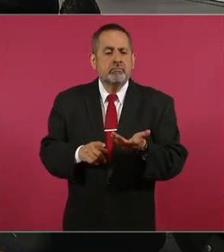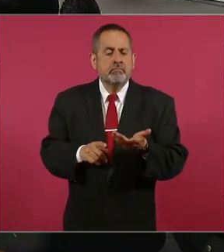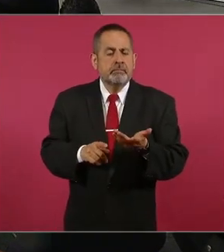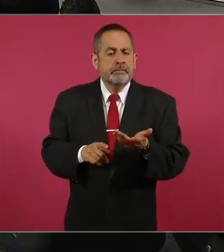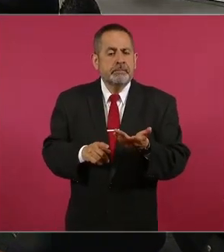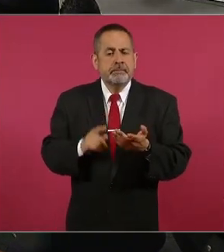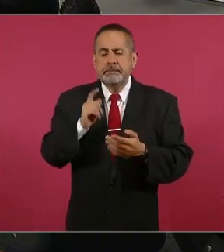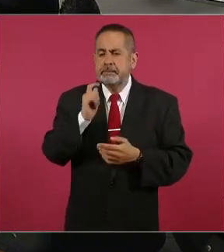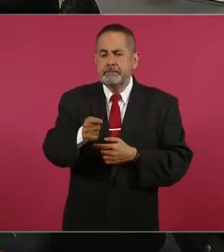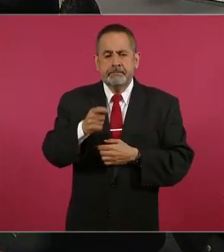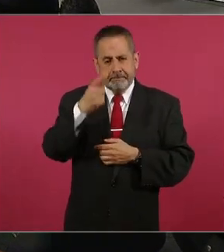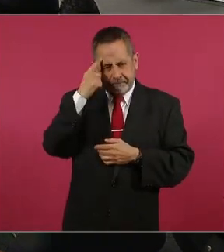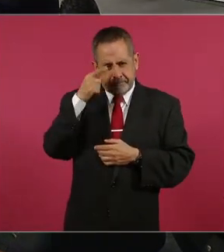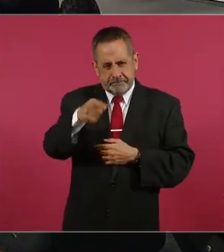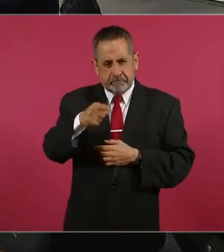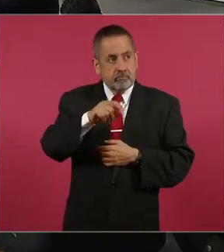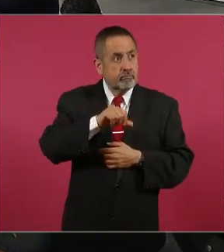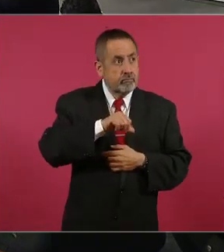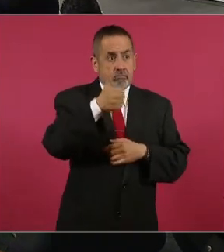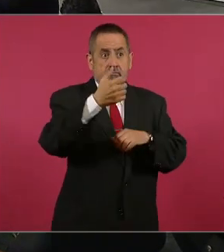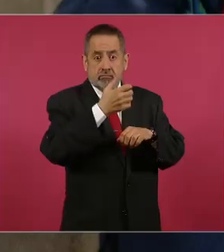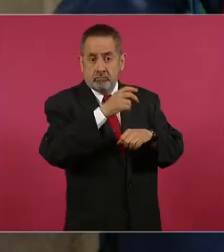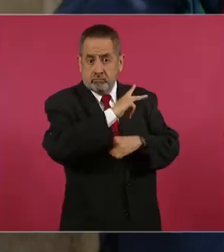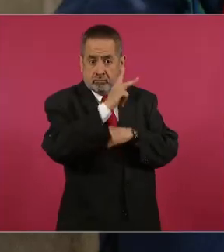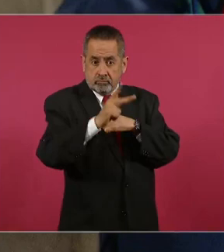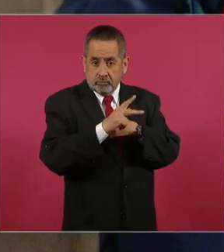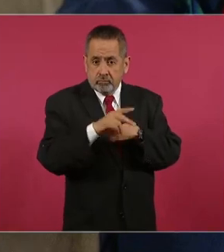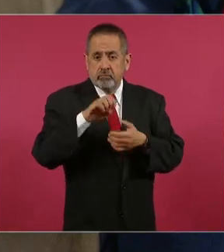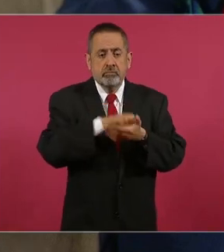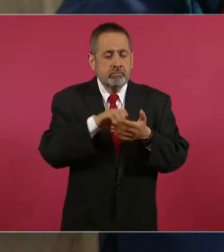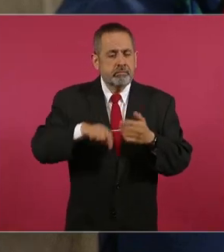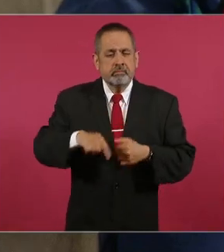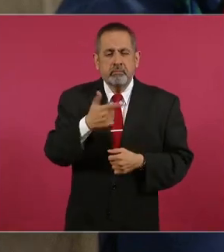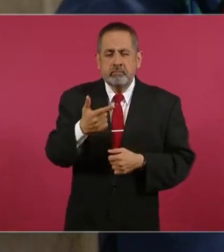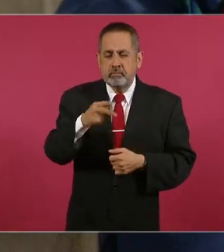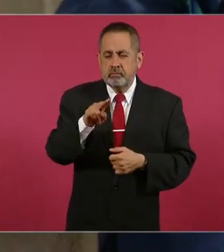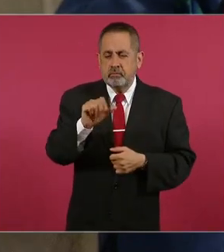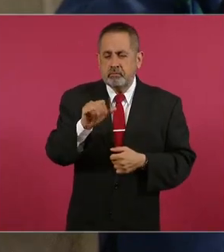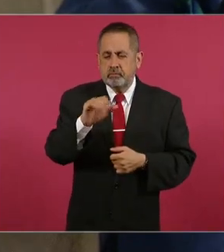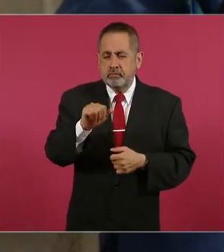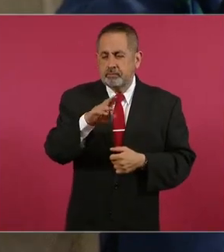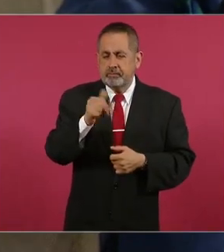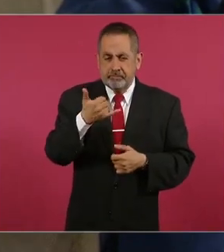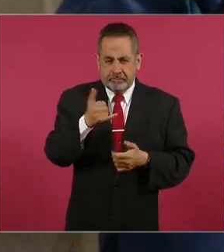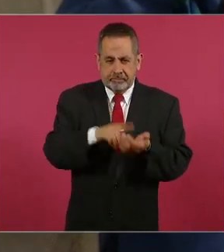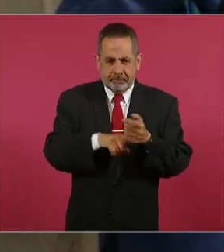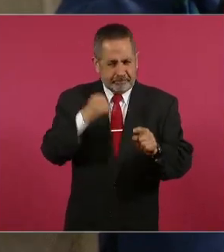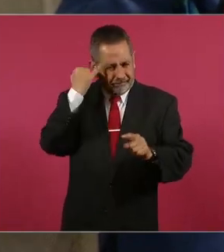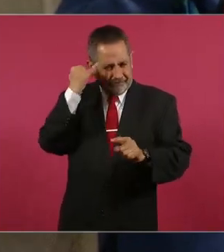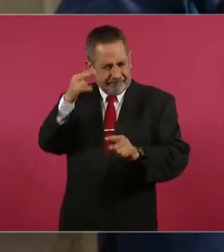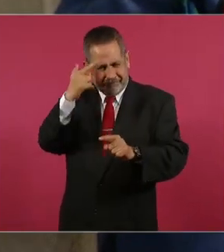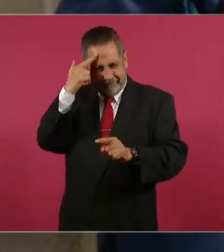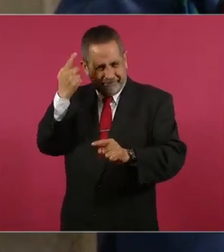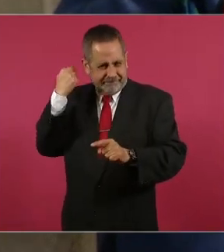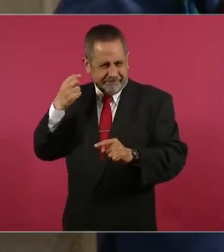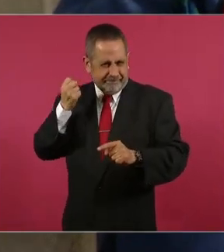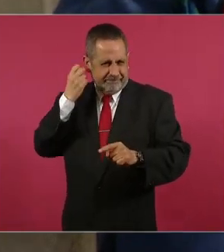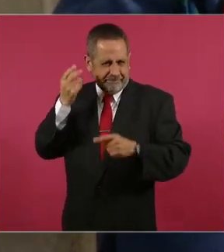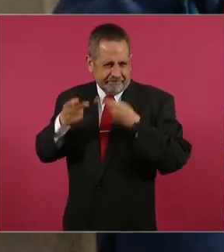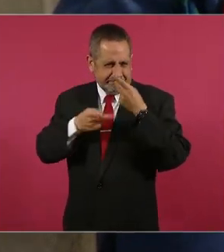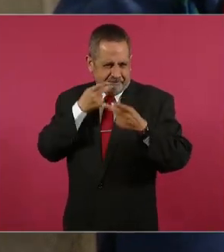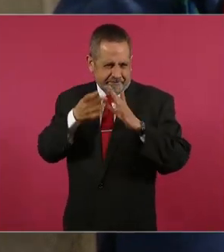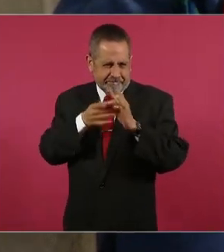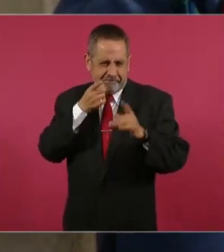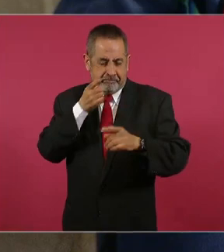línea los entes extranjeros, porque en el caso del hackeo Guacamaya, una de sus hipótesis que usted planteó incluso en la conferencia varias